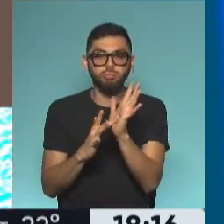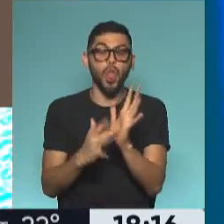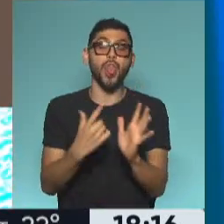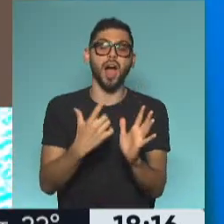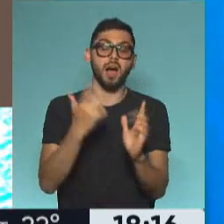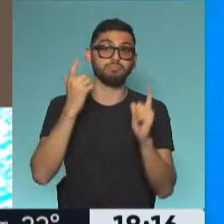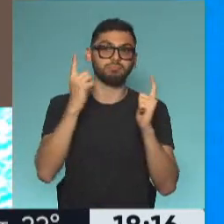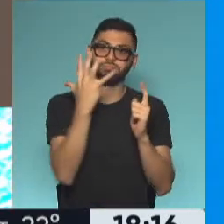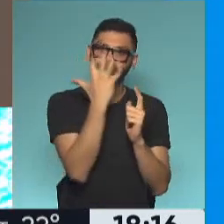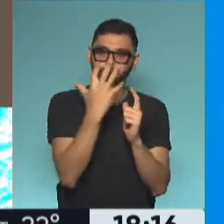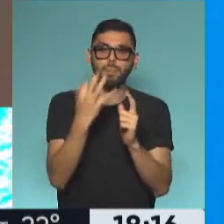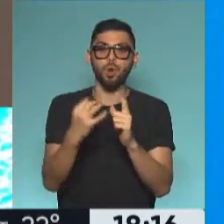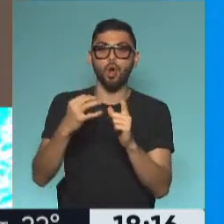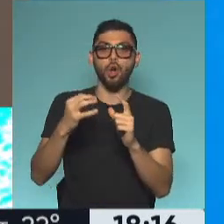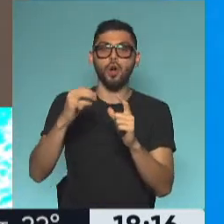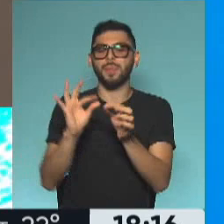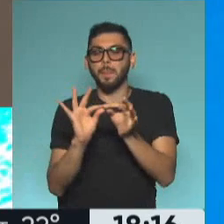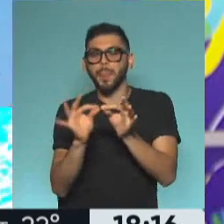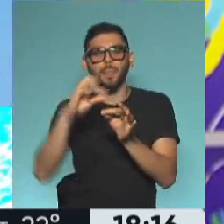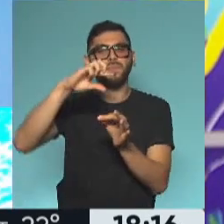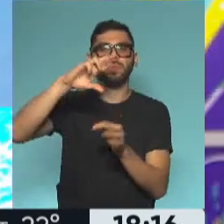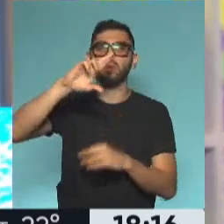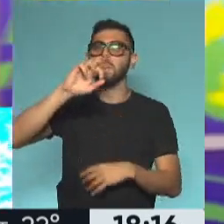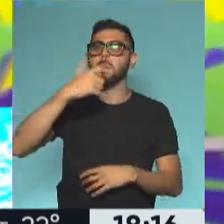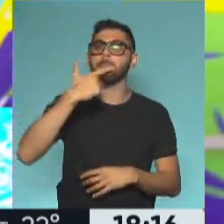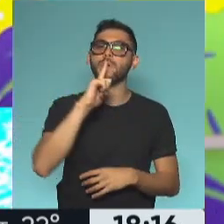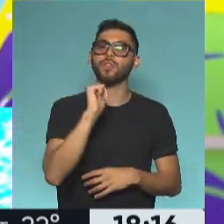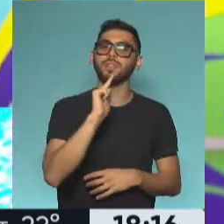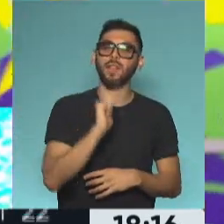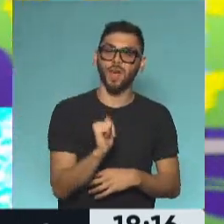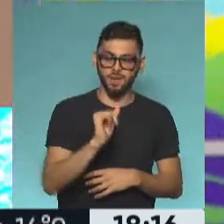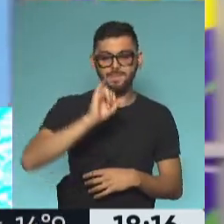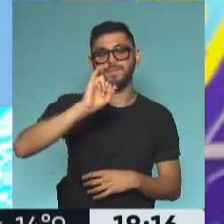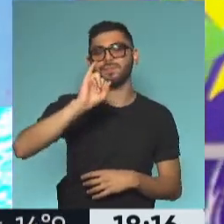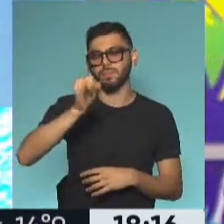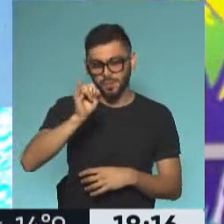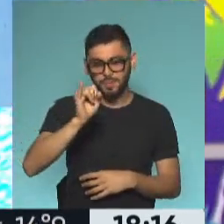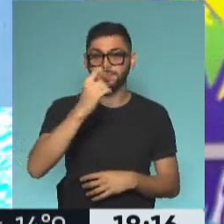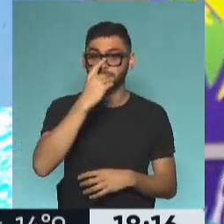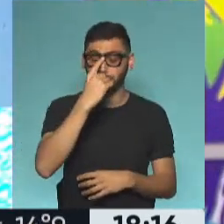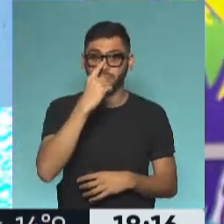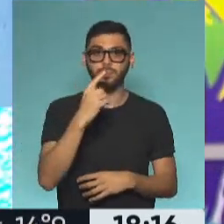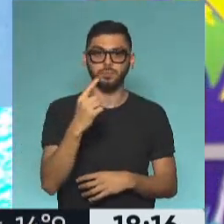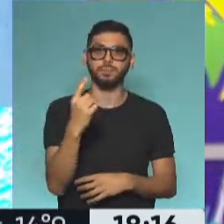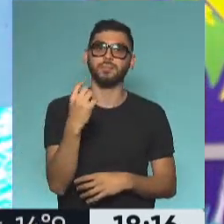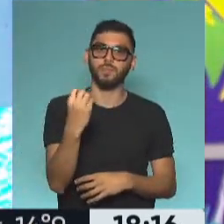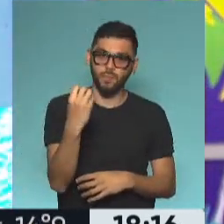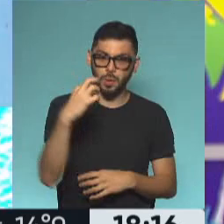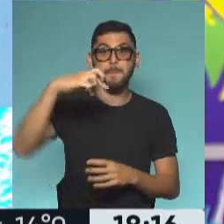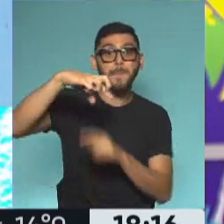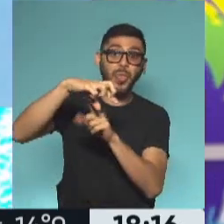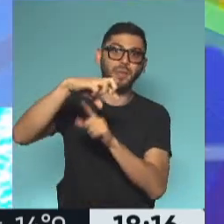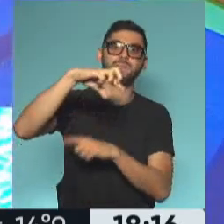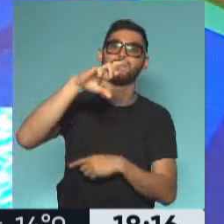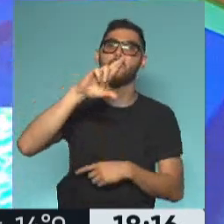almendrita en la próstata, cerca de la próstata. Sí, el punto P, la próstata. Fuerte el